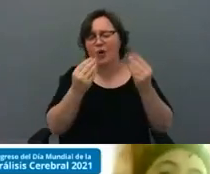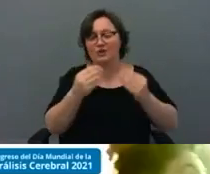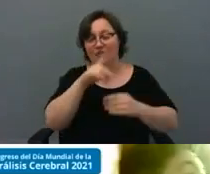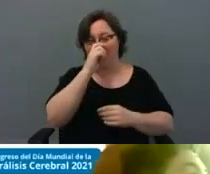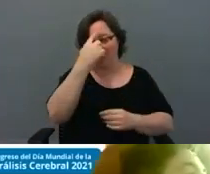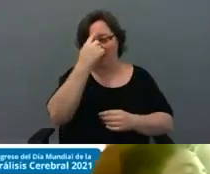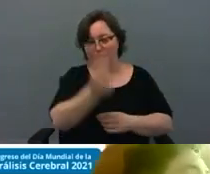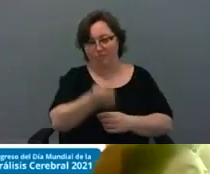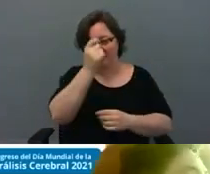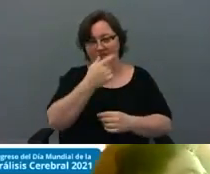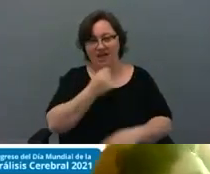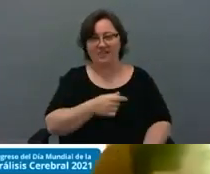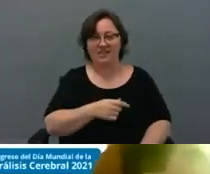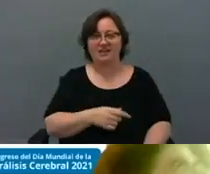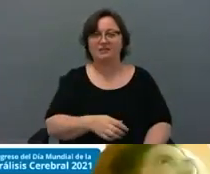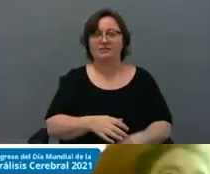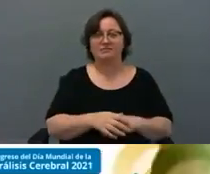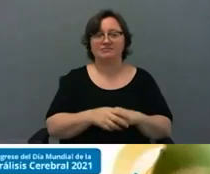ti. Vale.